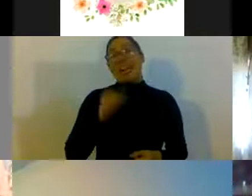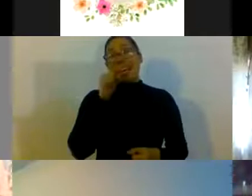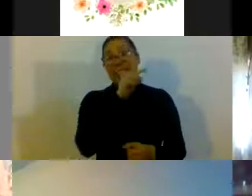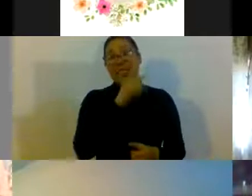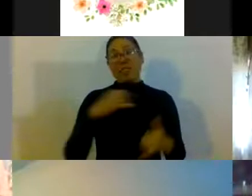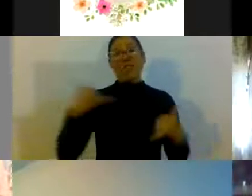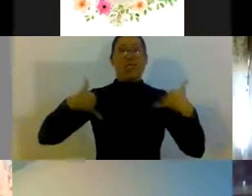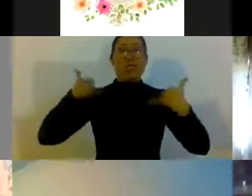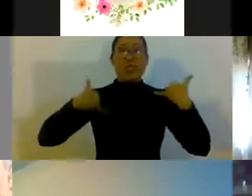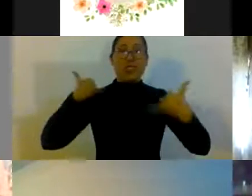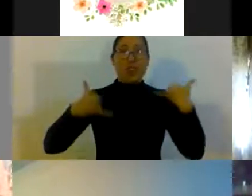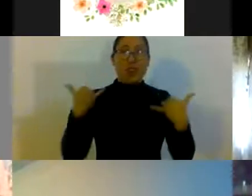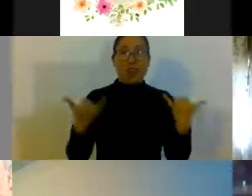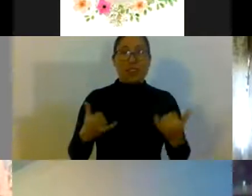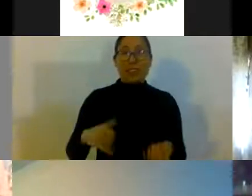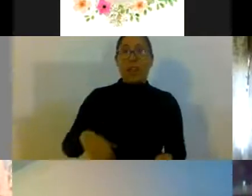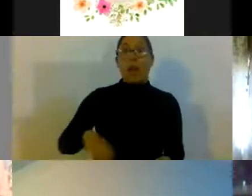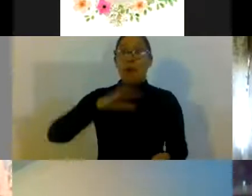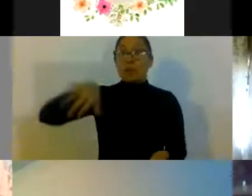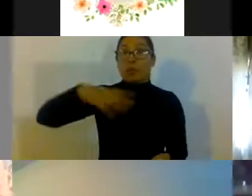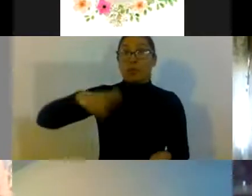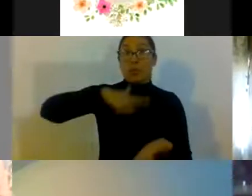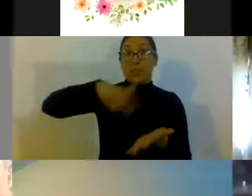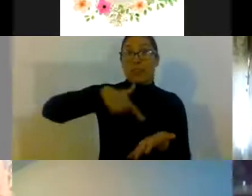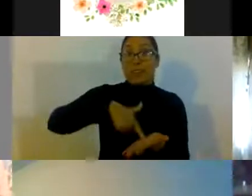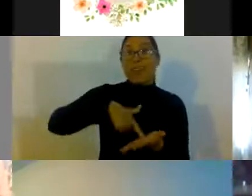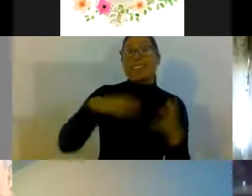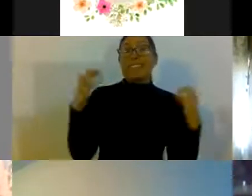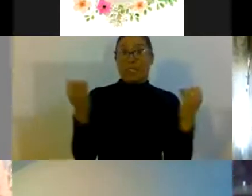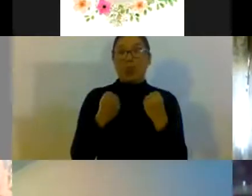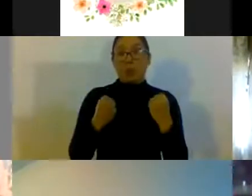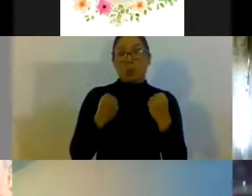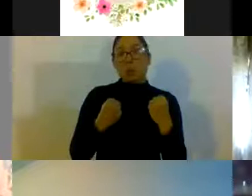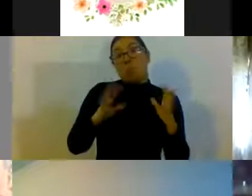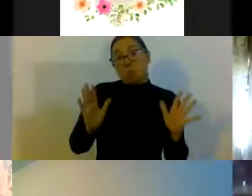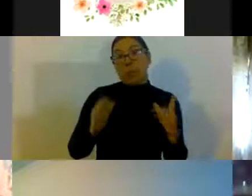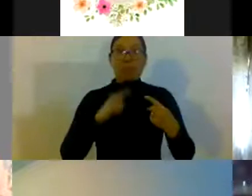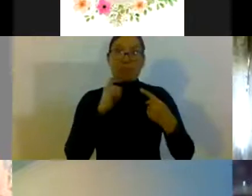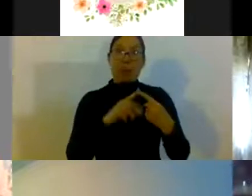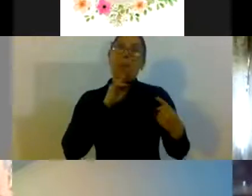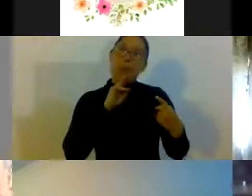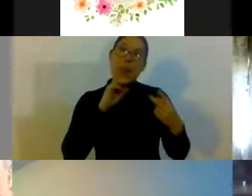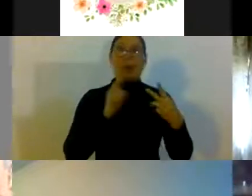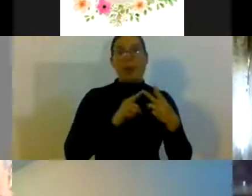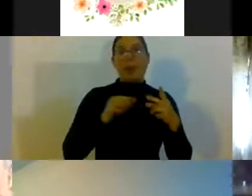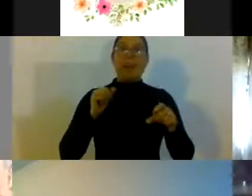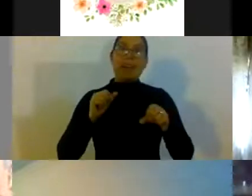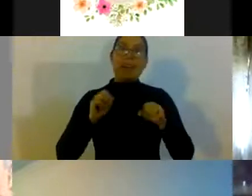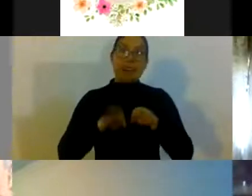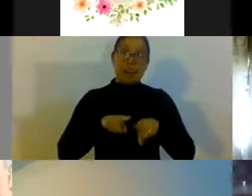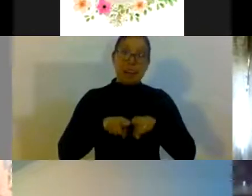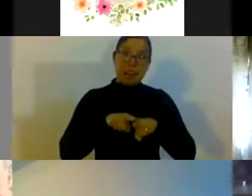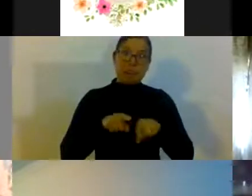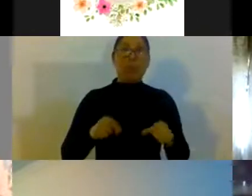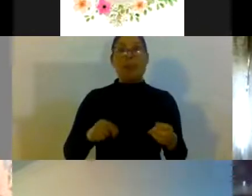ser hermana, porque así es, ¿sí? Generamos vínculos o este vínculo seguro con puede ser con mamá, pues